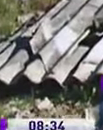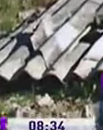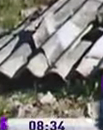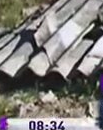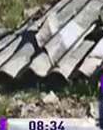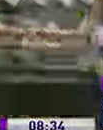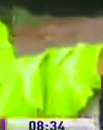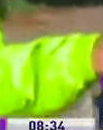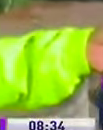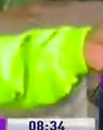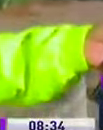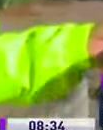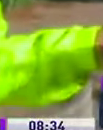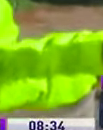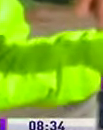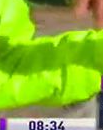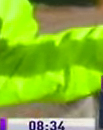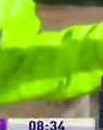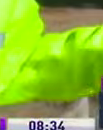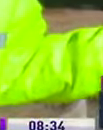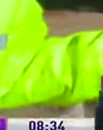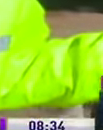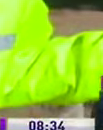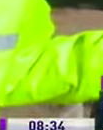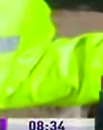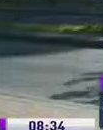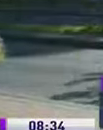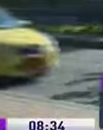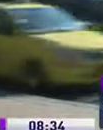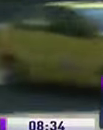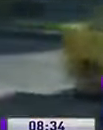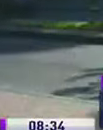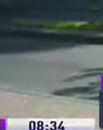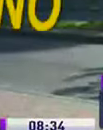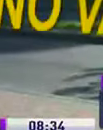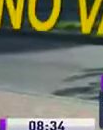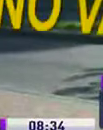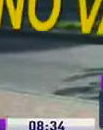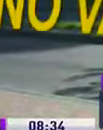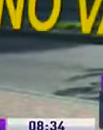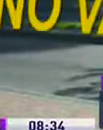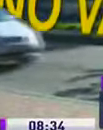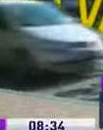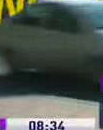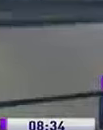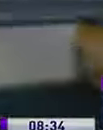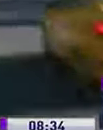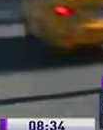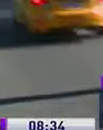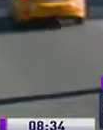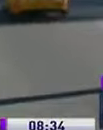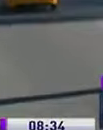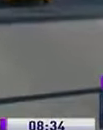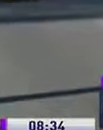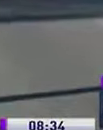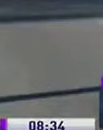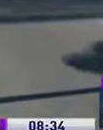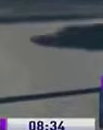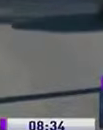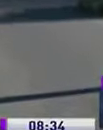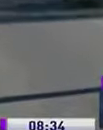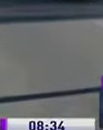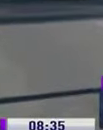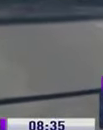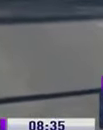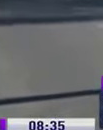relleno. Está feísimo. Si quiero correr este lado, está feo. O sea, no vale por zona. Nunca bajarse a la vereda, puede pisarse el bus. Pero, y